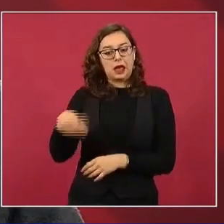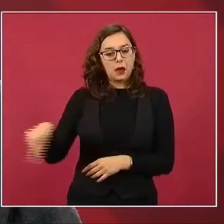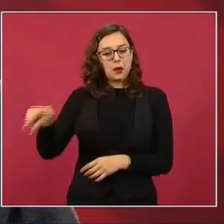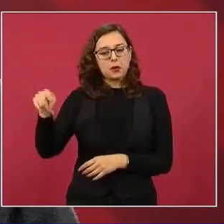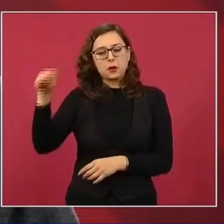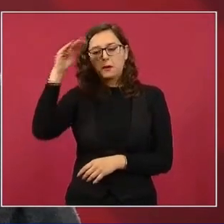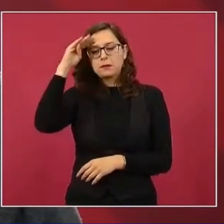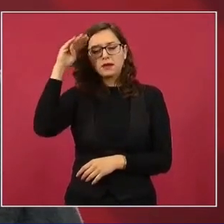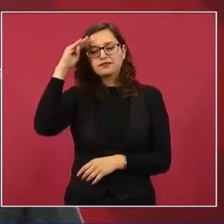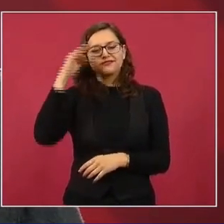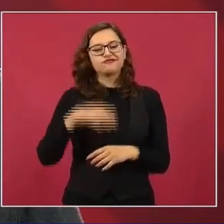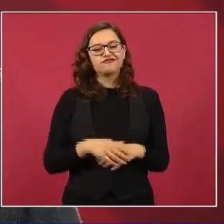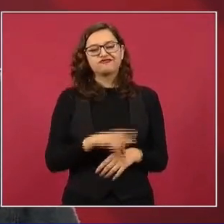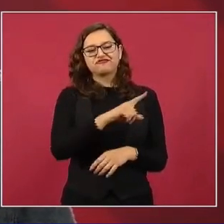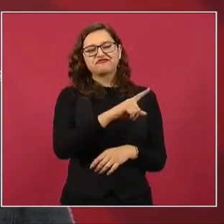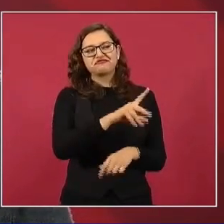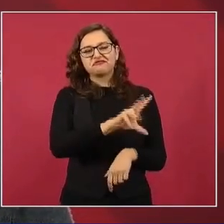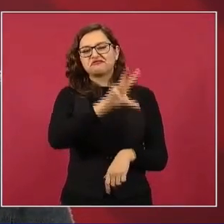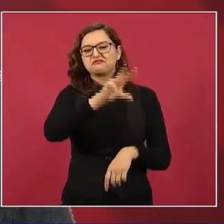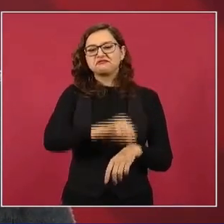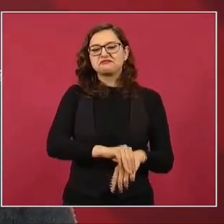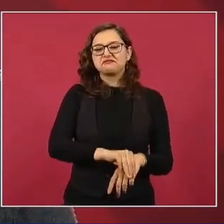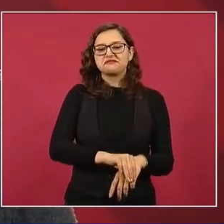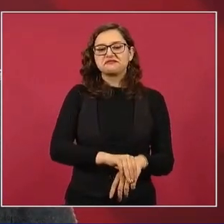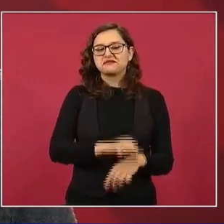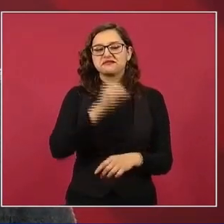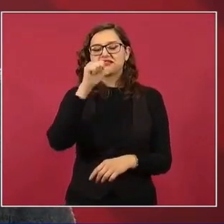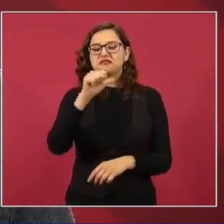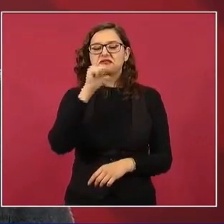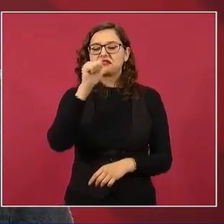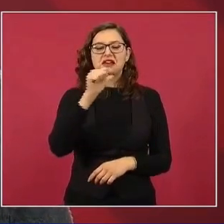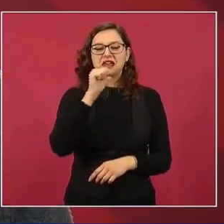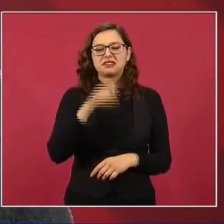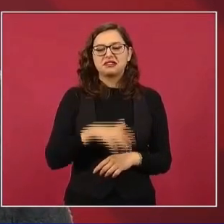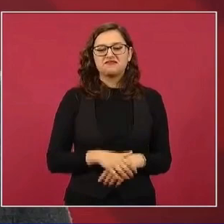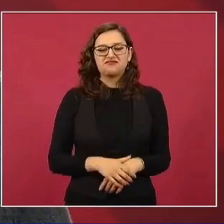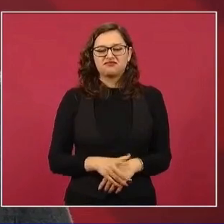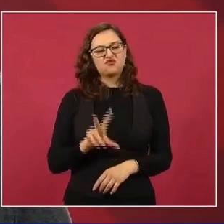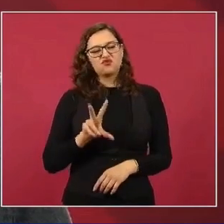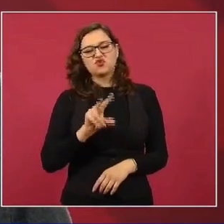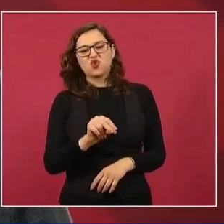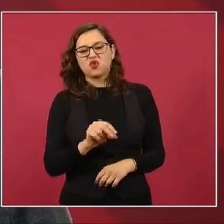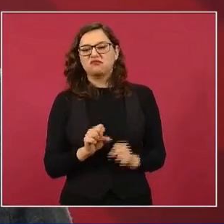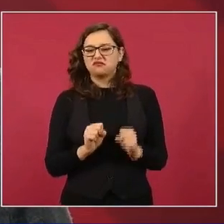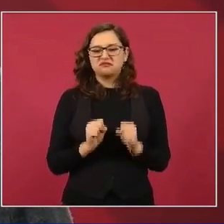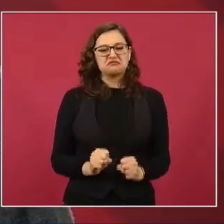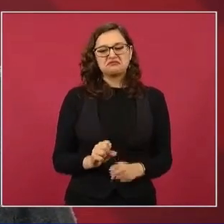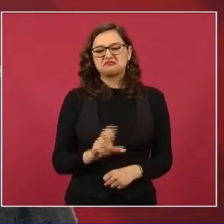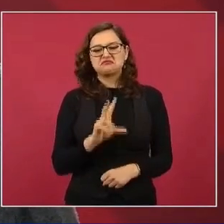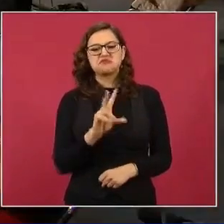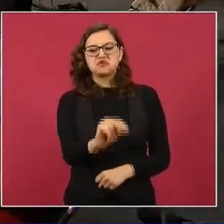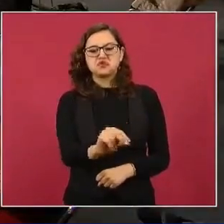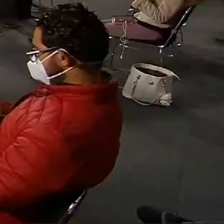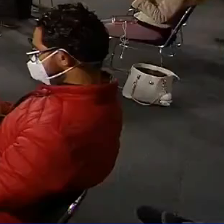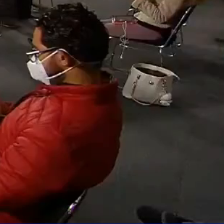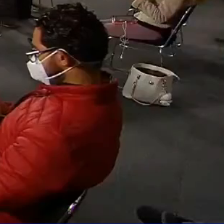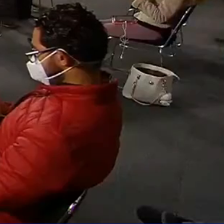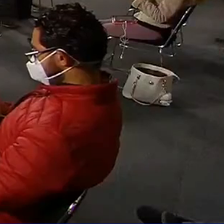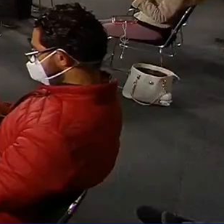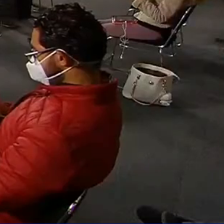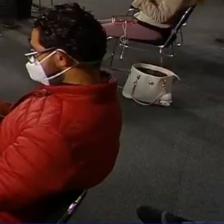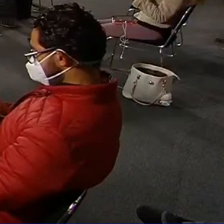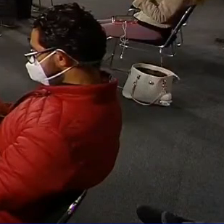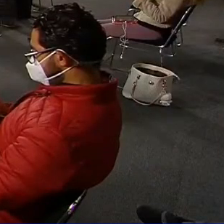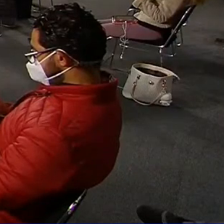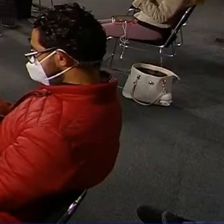Pensaban que no se nos iba a autorizar el que compráramos la refinería o que se iba a